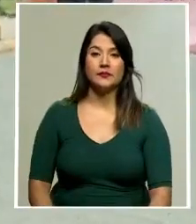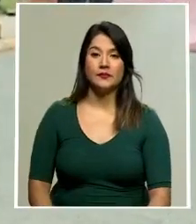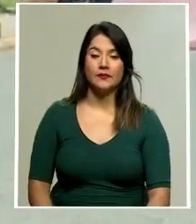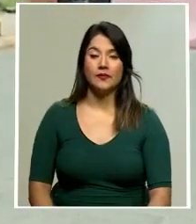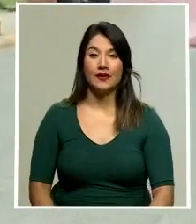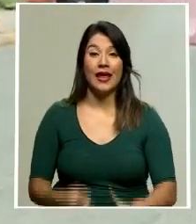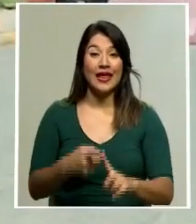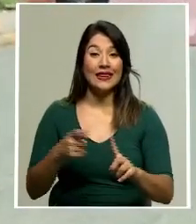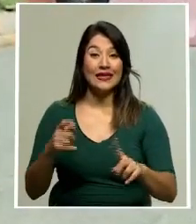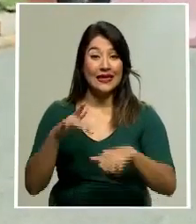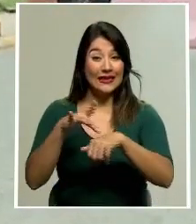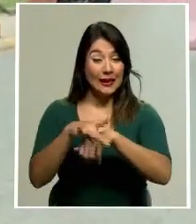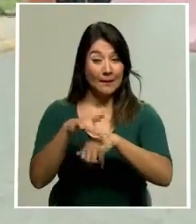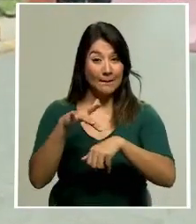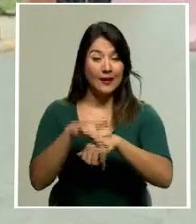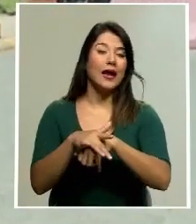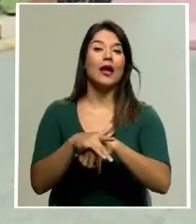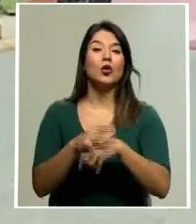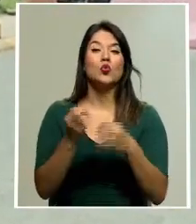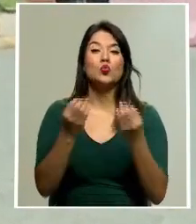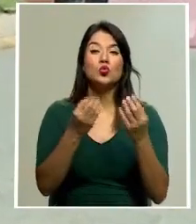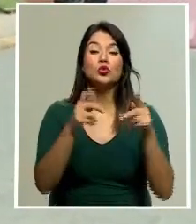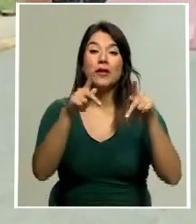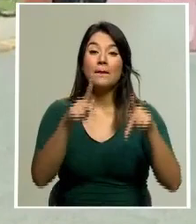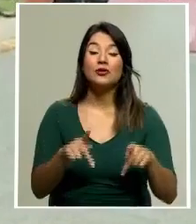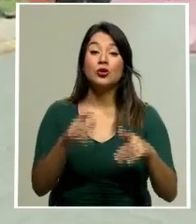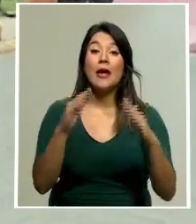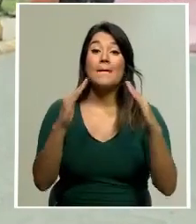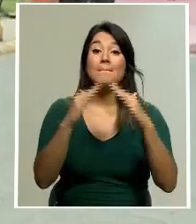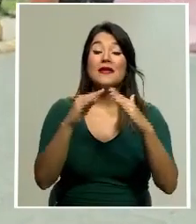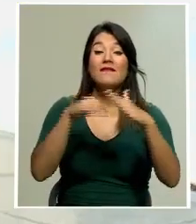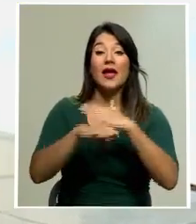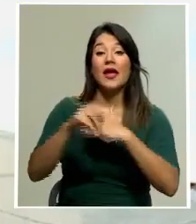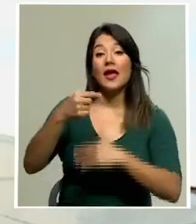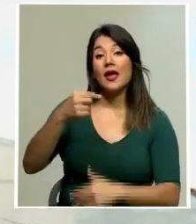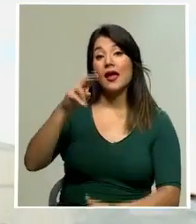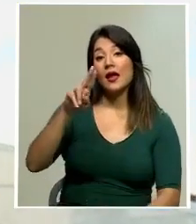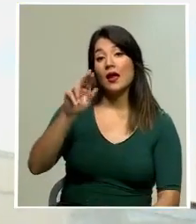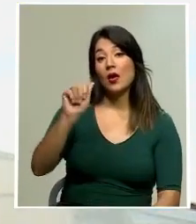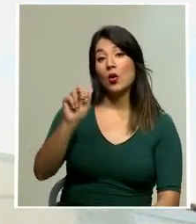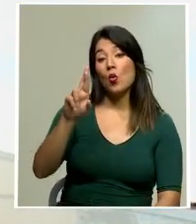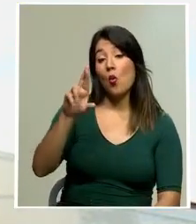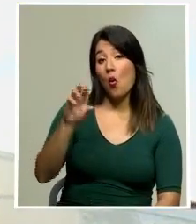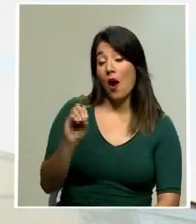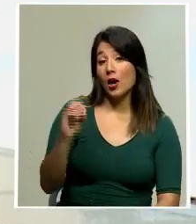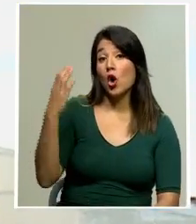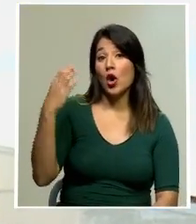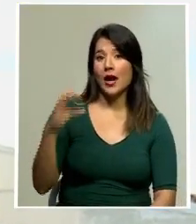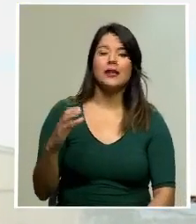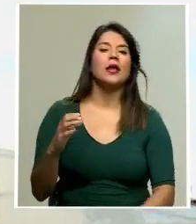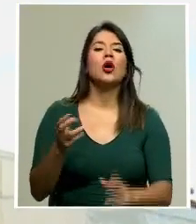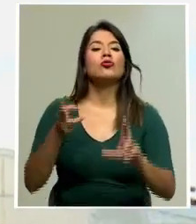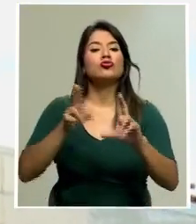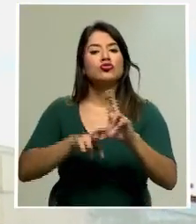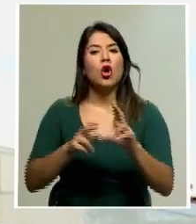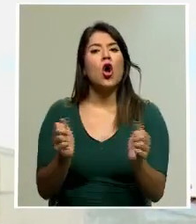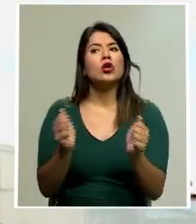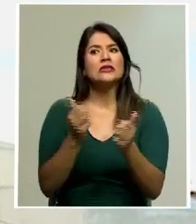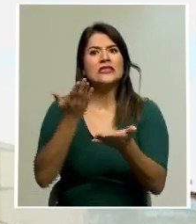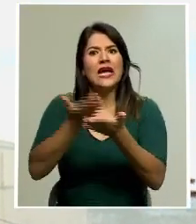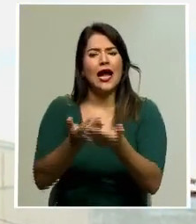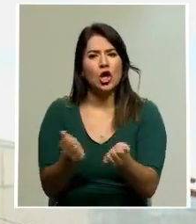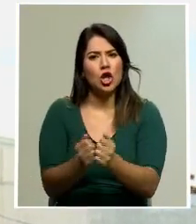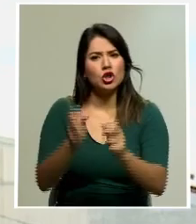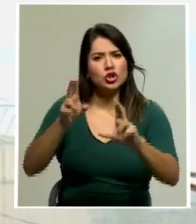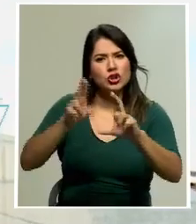Desde tempranas horas de la mañana, decenas de vecinos de la comunidad de El Guarco en Cartago se prepararon con sillas, meriendas y mucha paciencia con la promesa